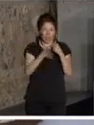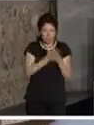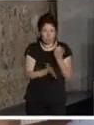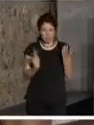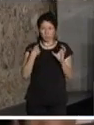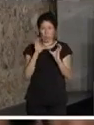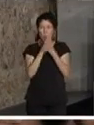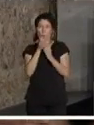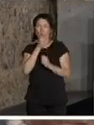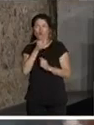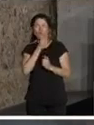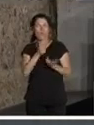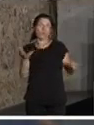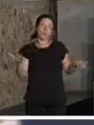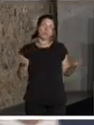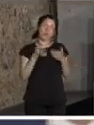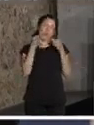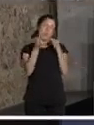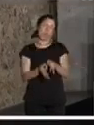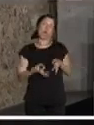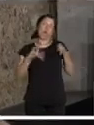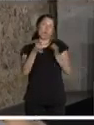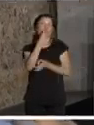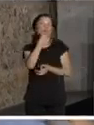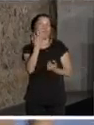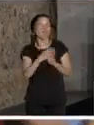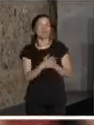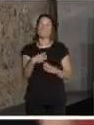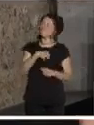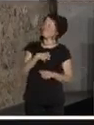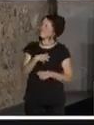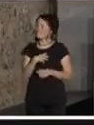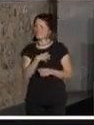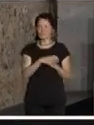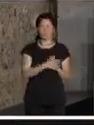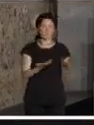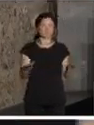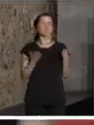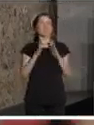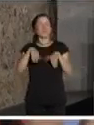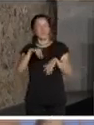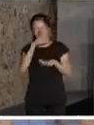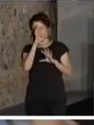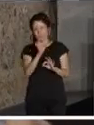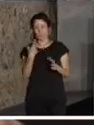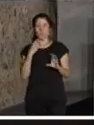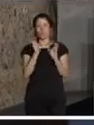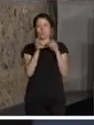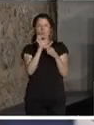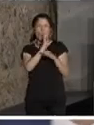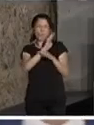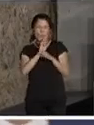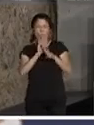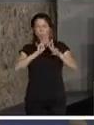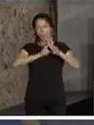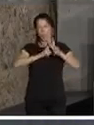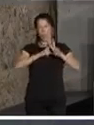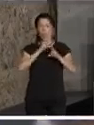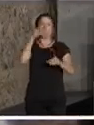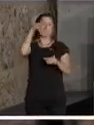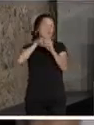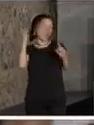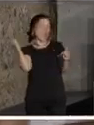que el partido socialista como siempre decía que no podía ser y por supuesto el partido popular y vox votaron